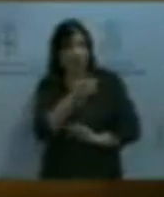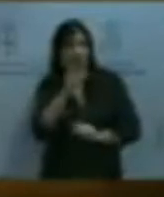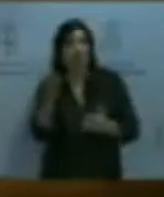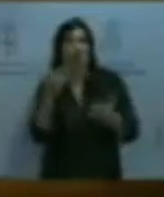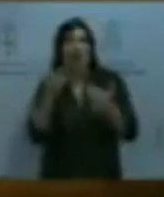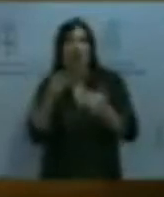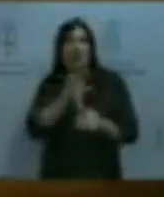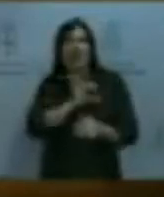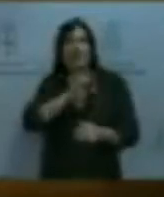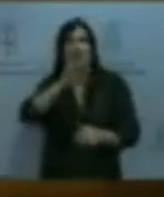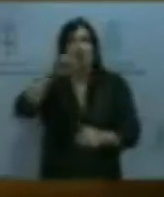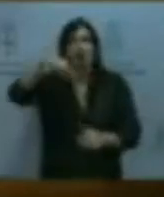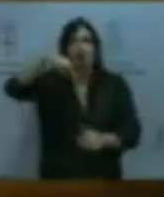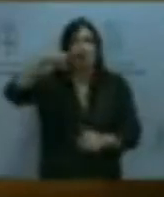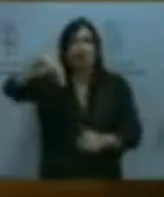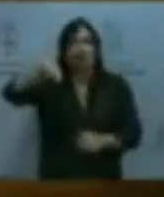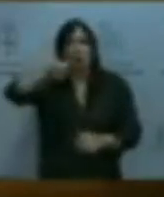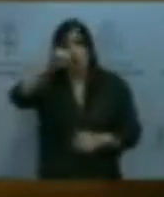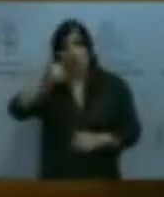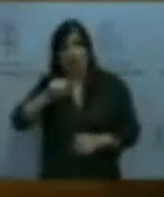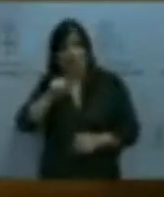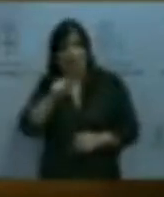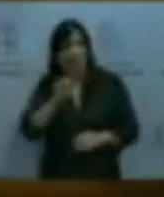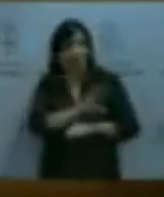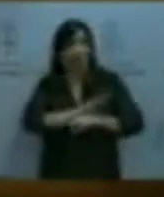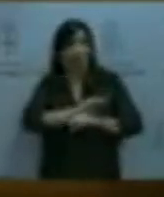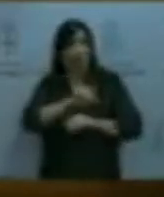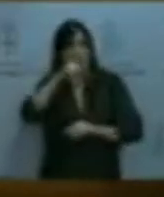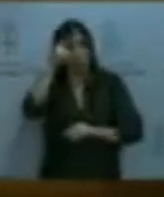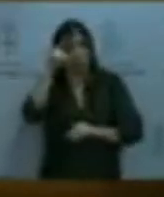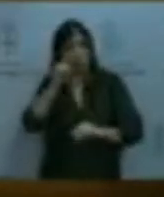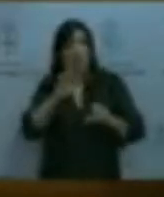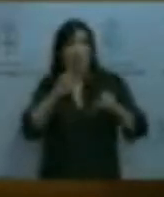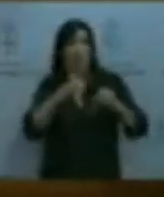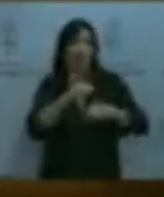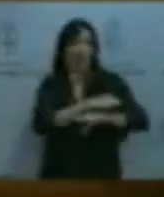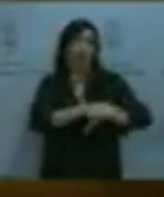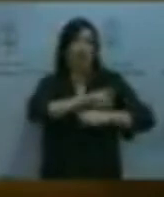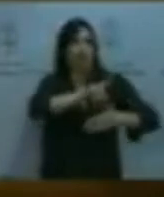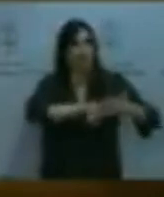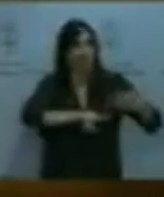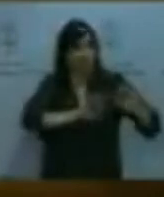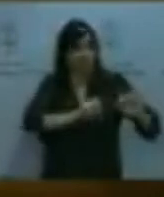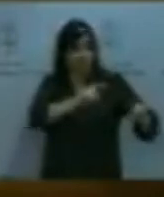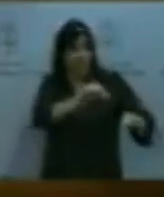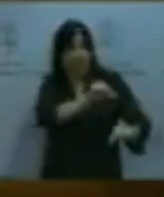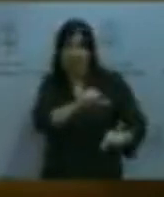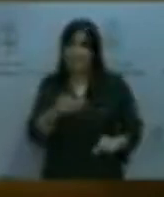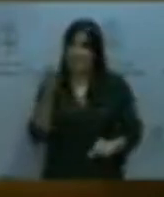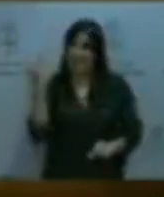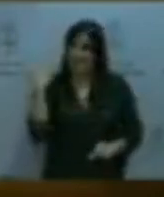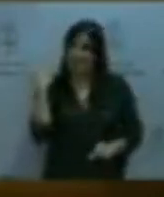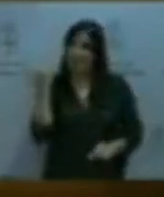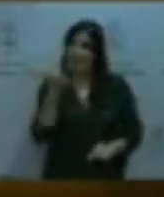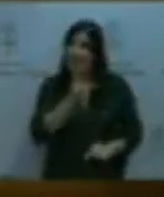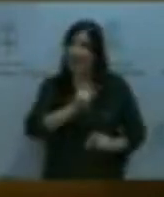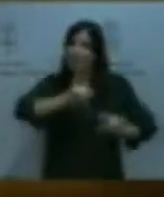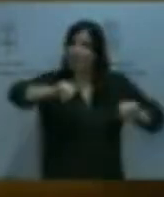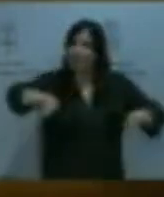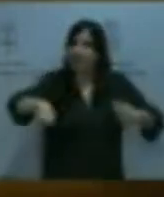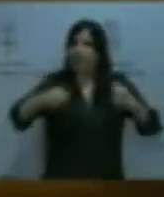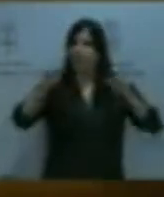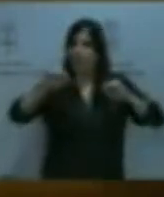galicia que resulta que la semana pasada ha firmado un convenio con una empresa asturiana